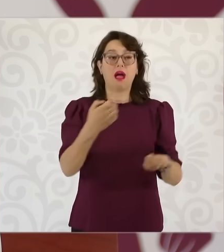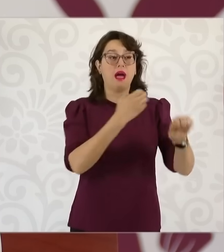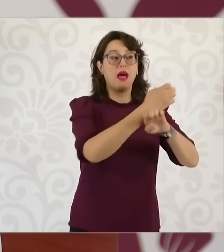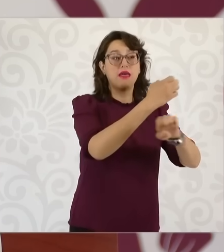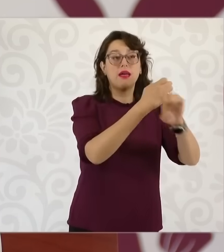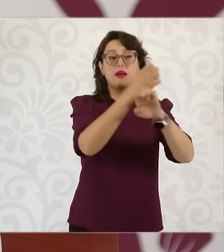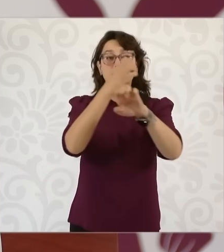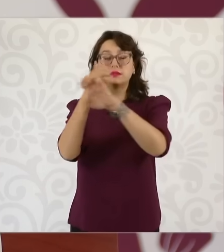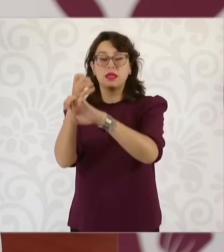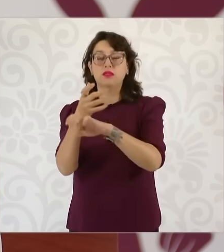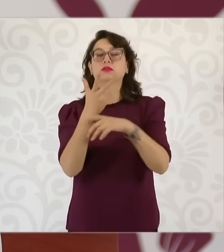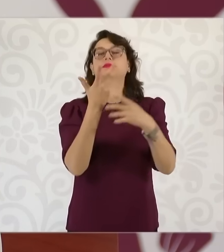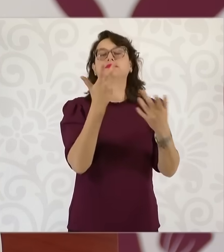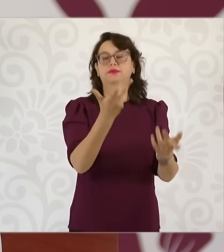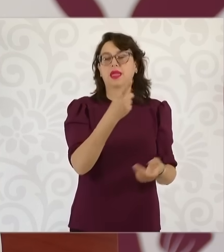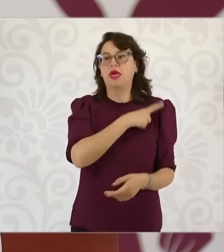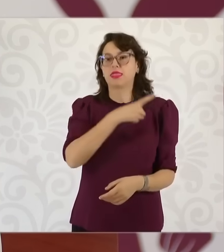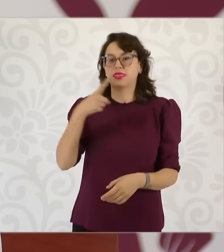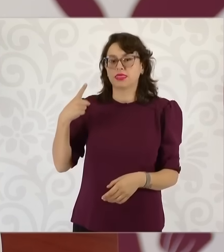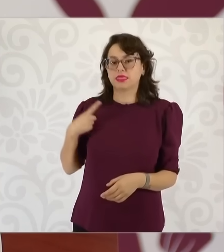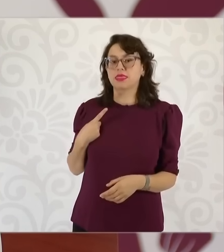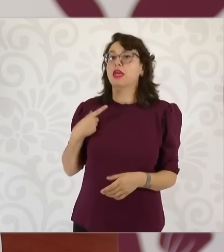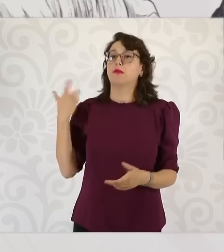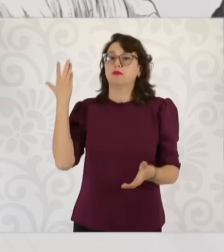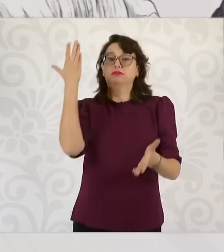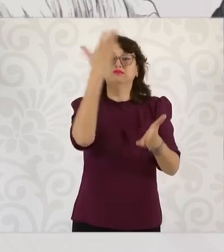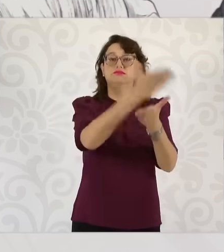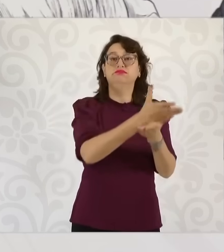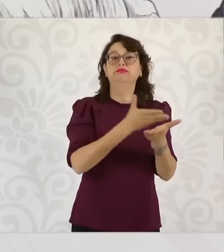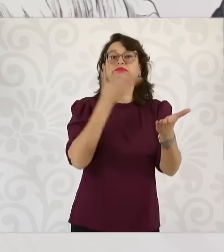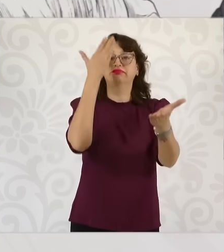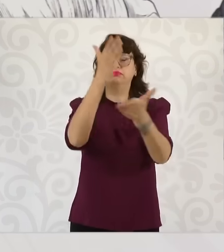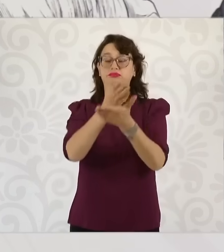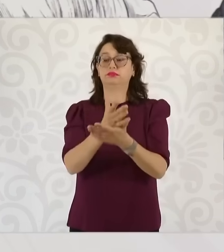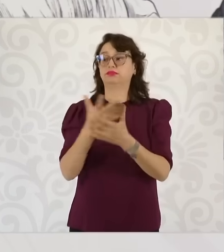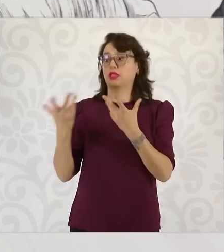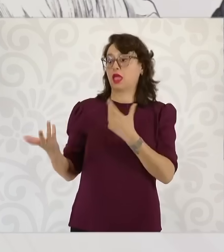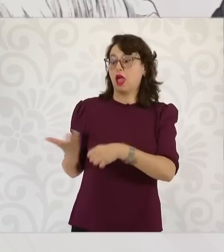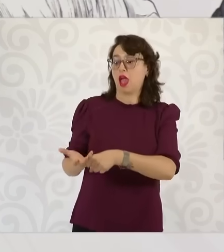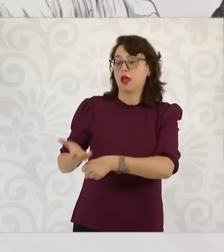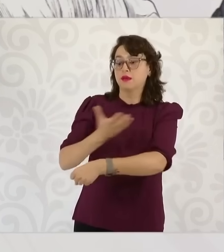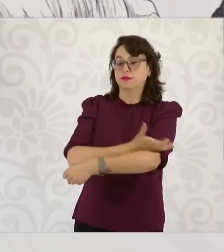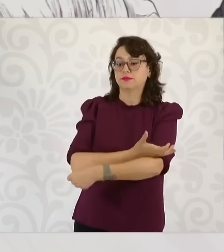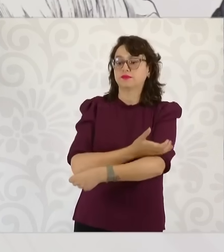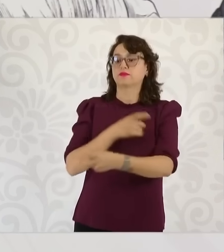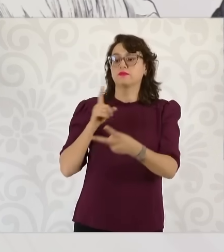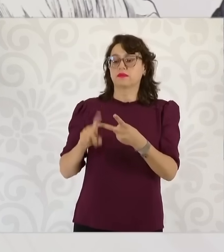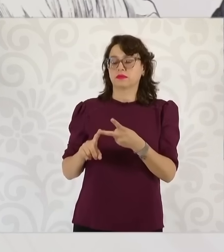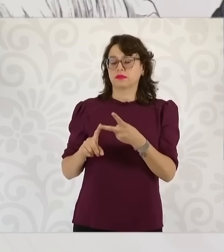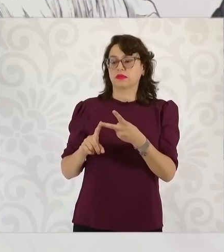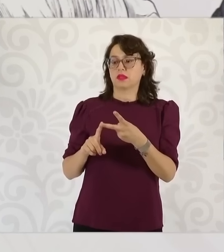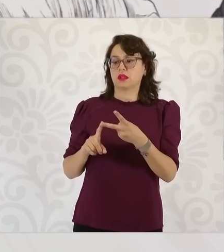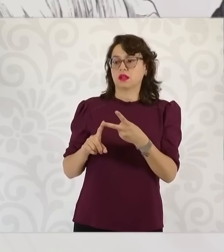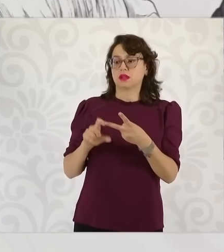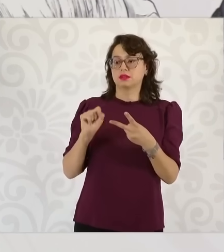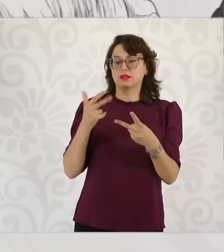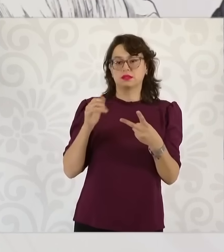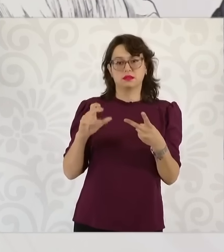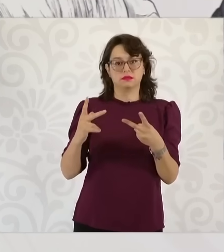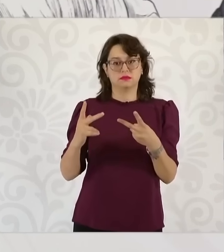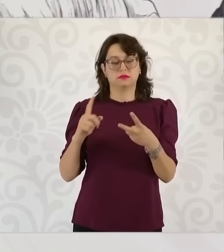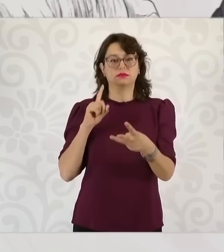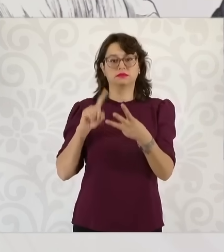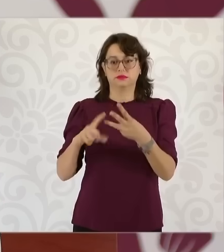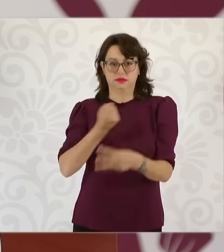Hacienda a las 23 estados y a Yucatán que tiene interés en integrarse al